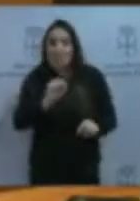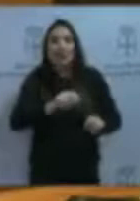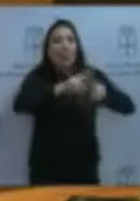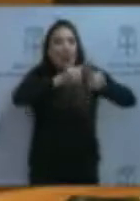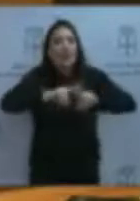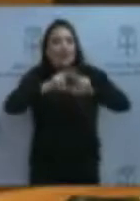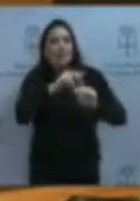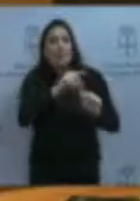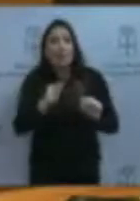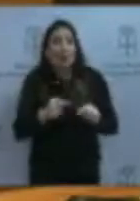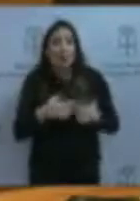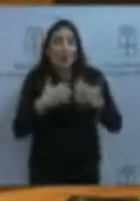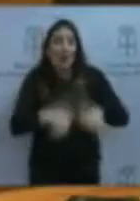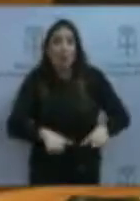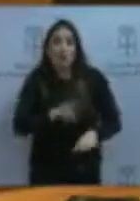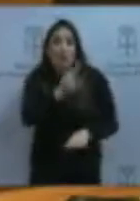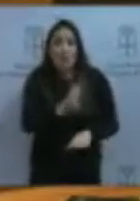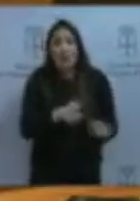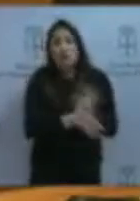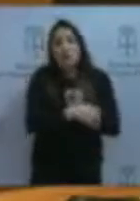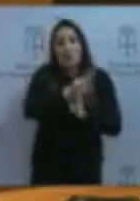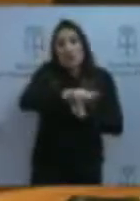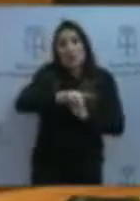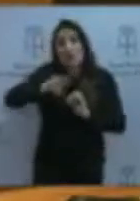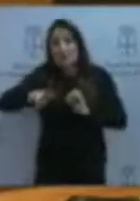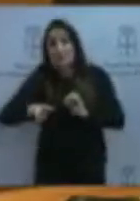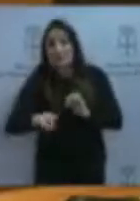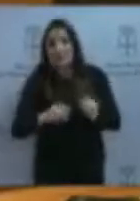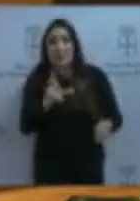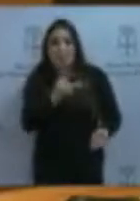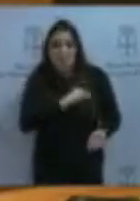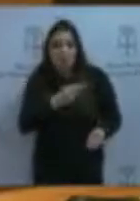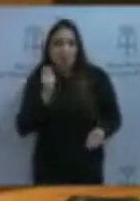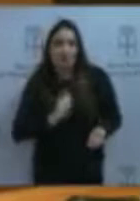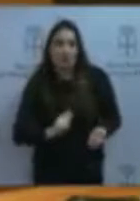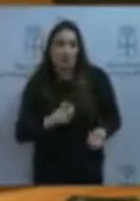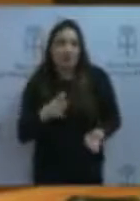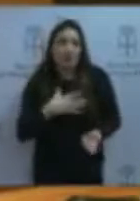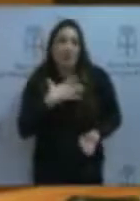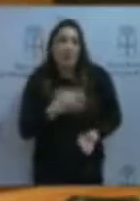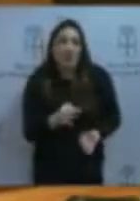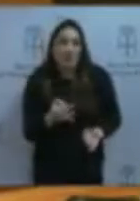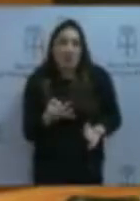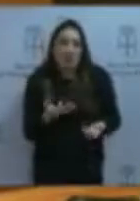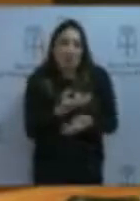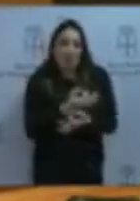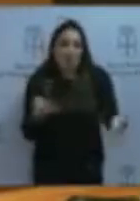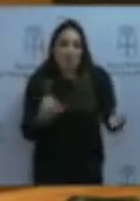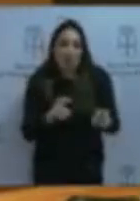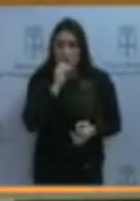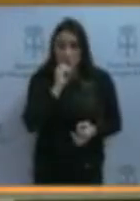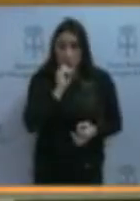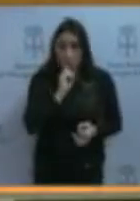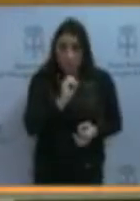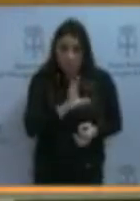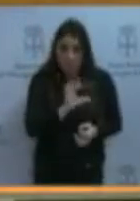automáticamente los valida, con lo cual cada 2 o 3 meses la validación de los méritos de los profesionales puede estar absolutamente actualizada. Muchas